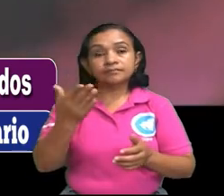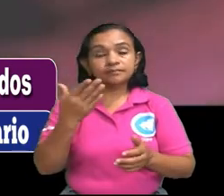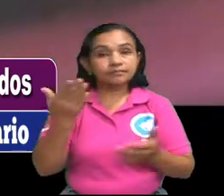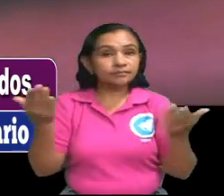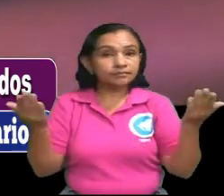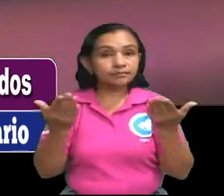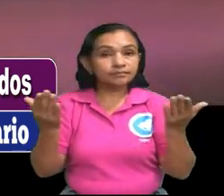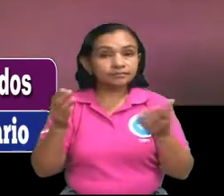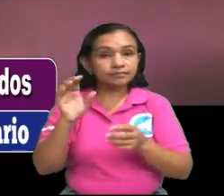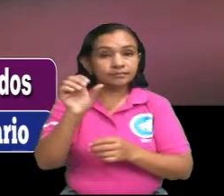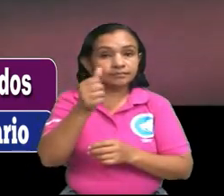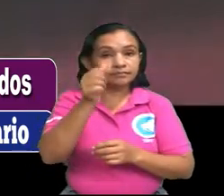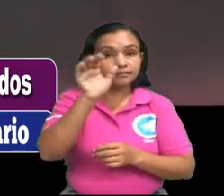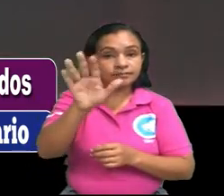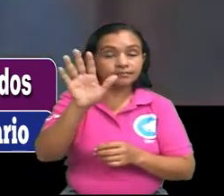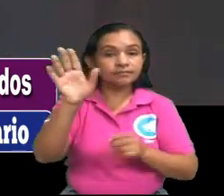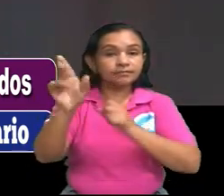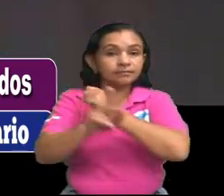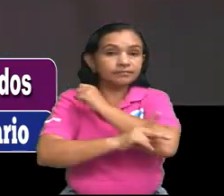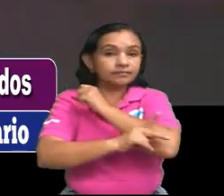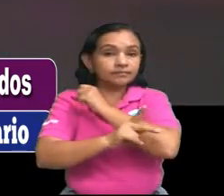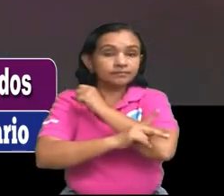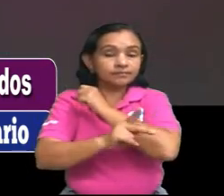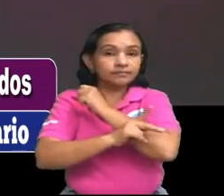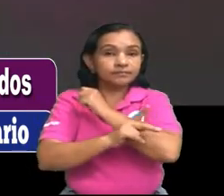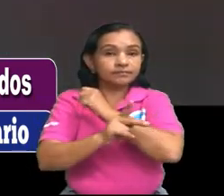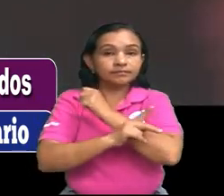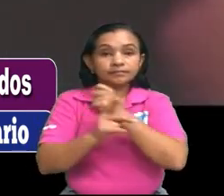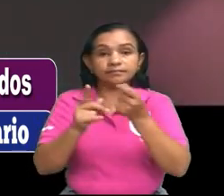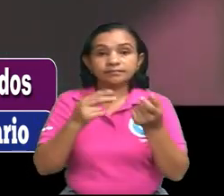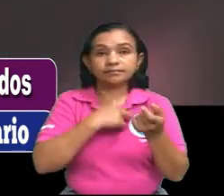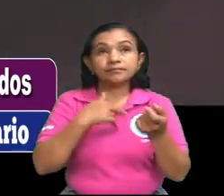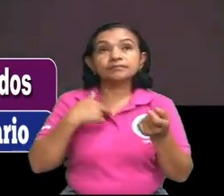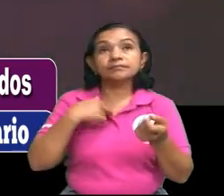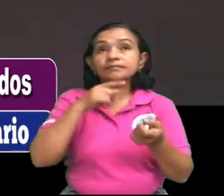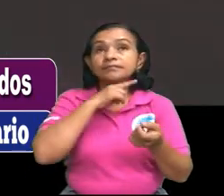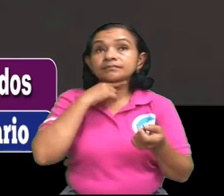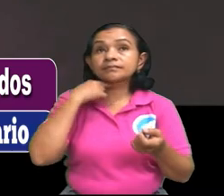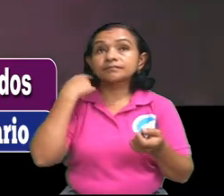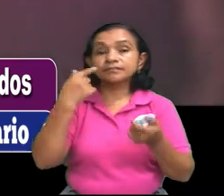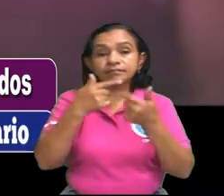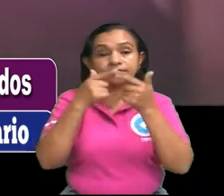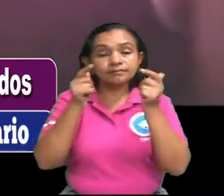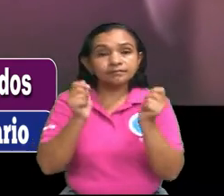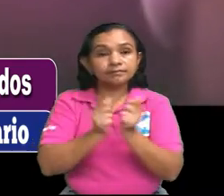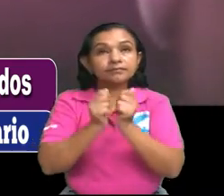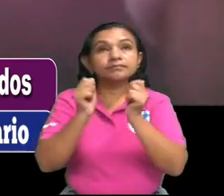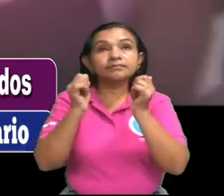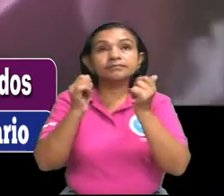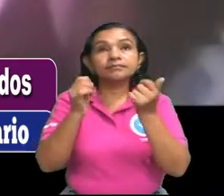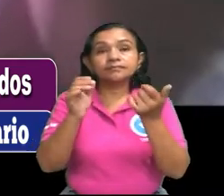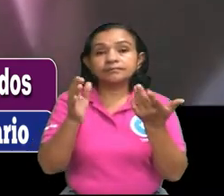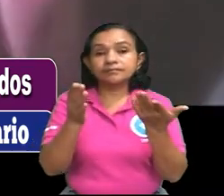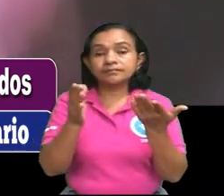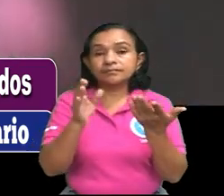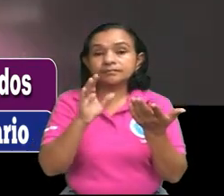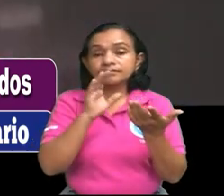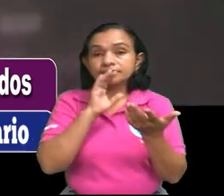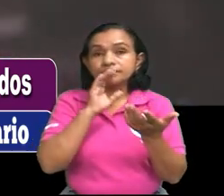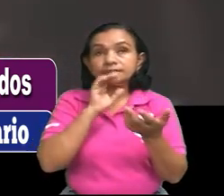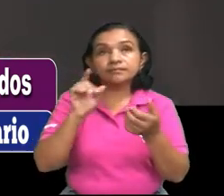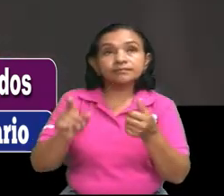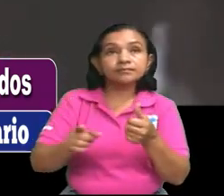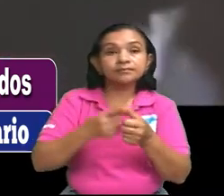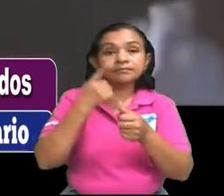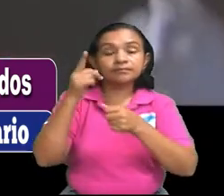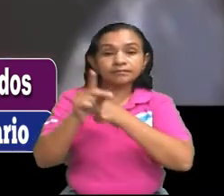menos, 65 países con presencia de misiones oficiales de brigada de internacionalistas cubanos. Es el primer país